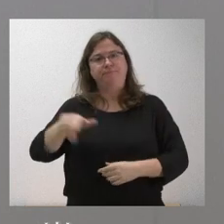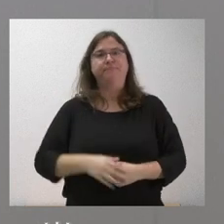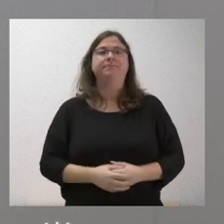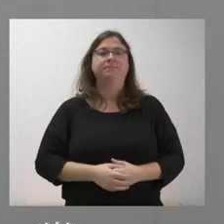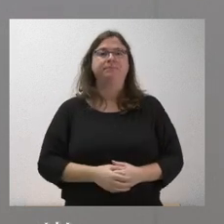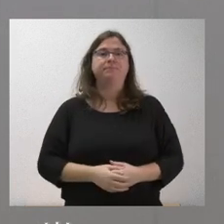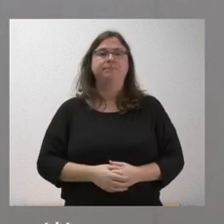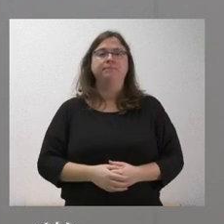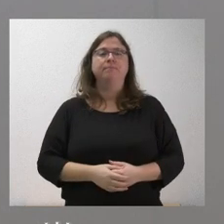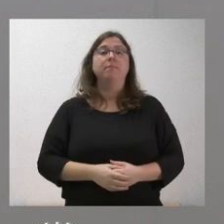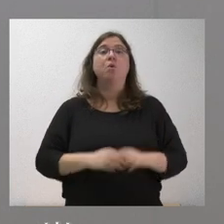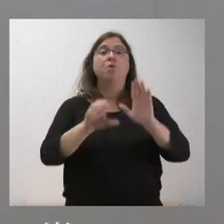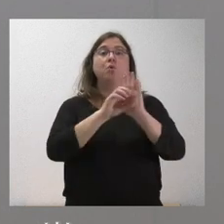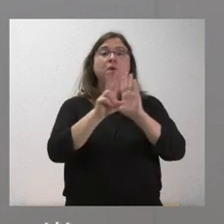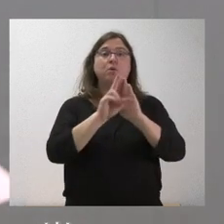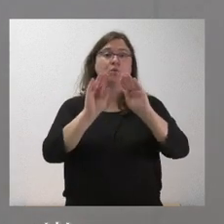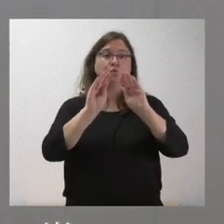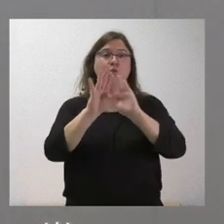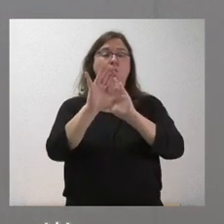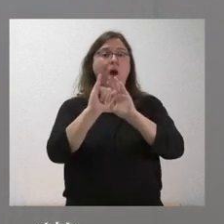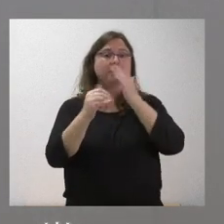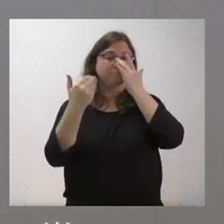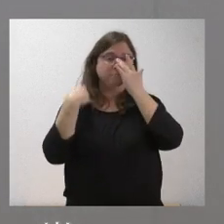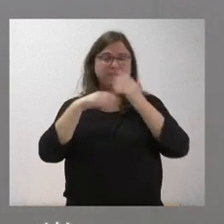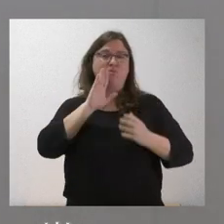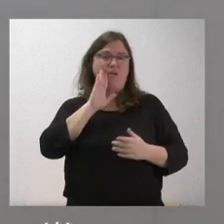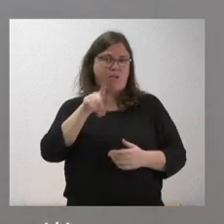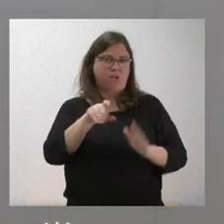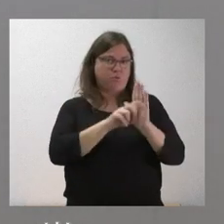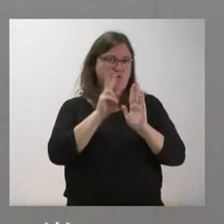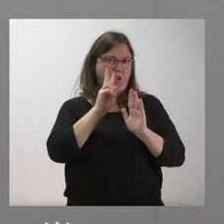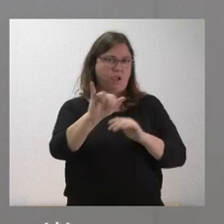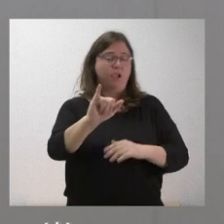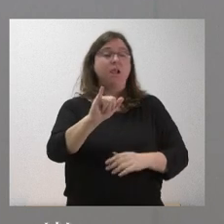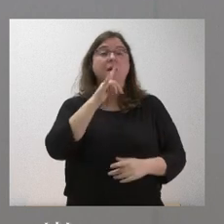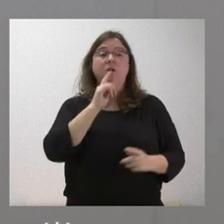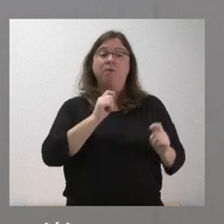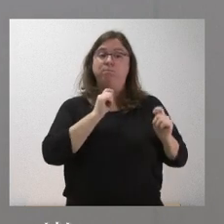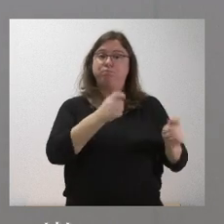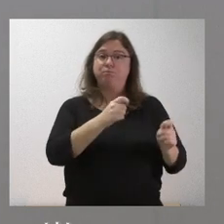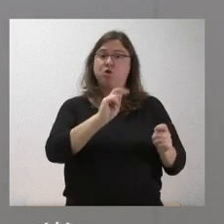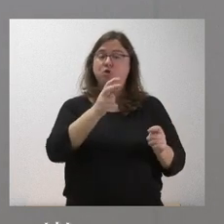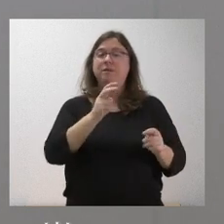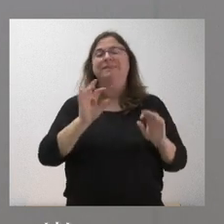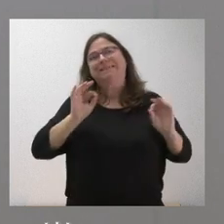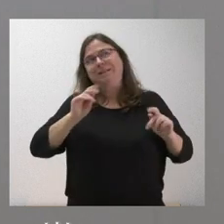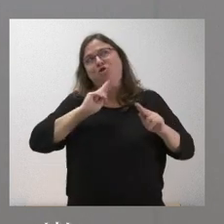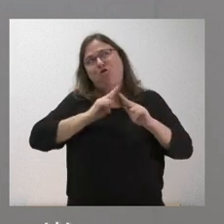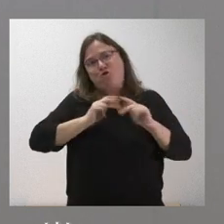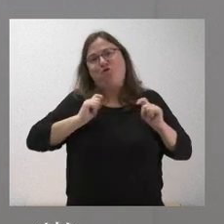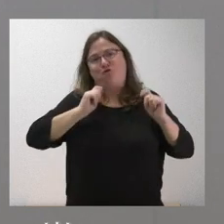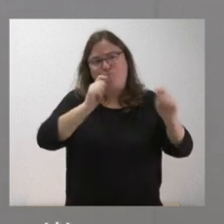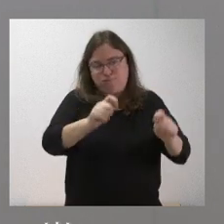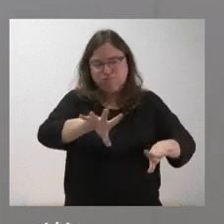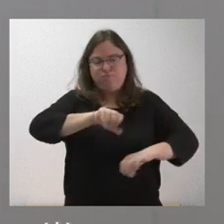tienen ustedes el currículum como en ocasiones anteriores Y en este mismo ámbito de nombramientos no estrictamente nombramiento pero sí de